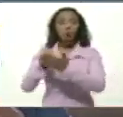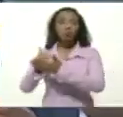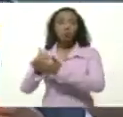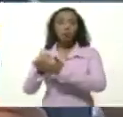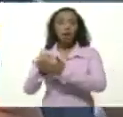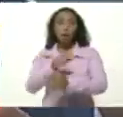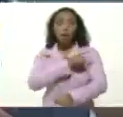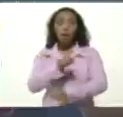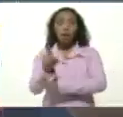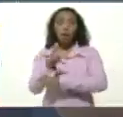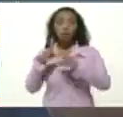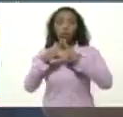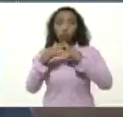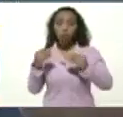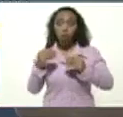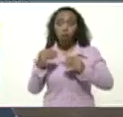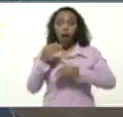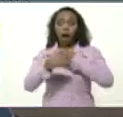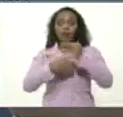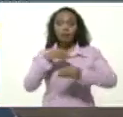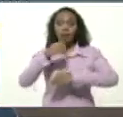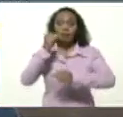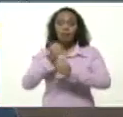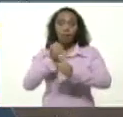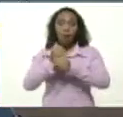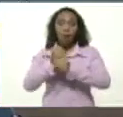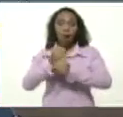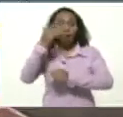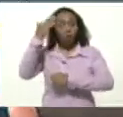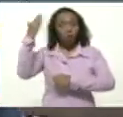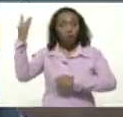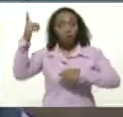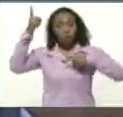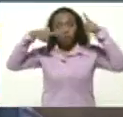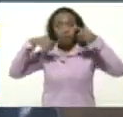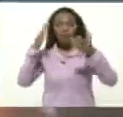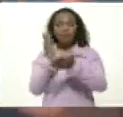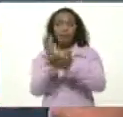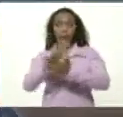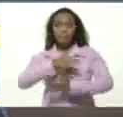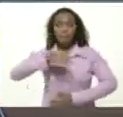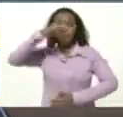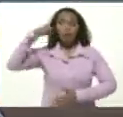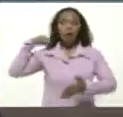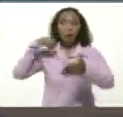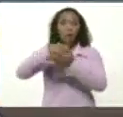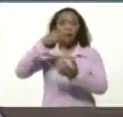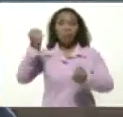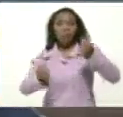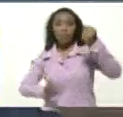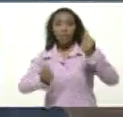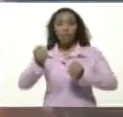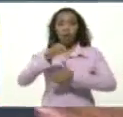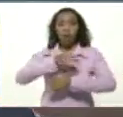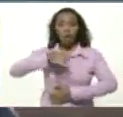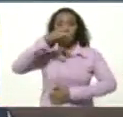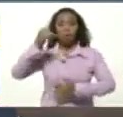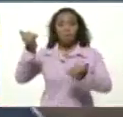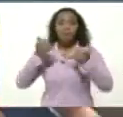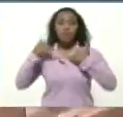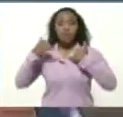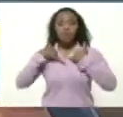cumplamos entre todos y todas ese gran sueño al comandante Chávez, siempre con el espíritu del golpe de timón, que es el espíritu de la